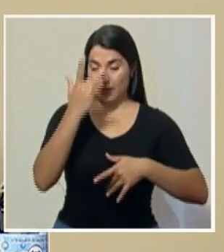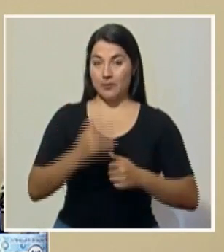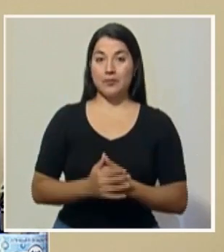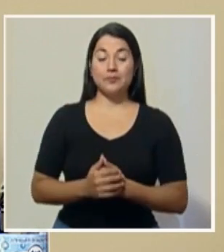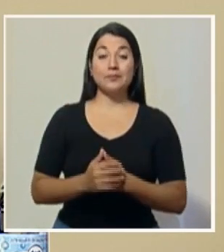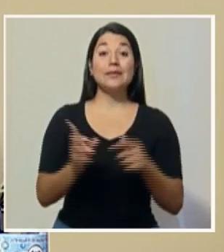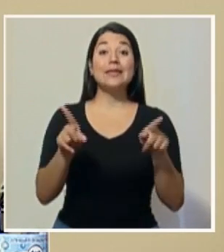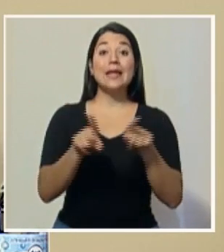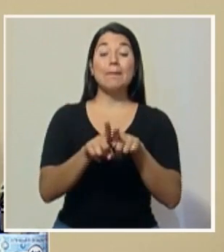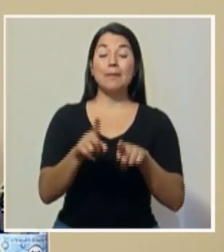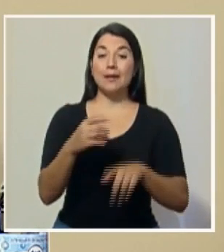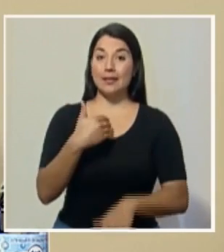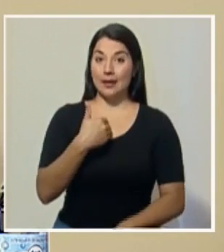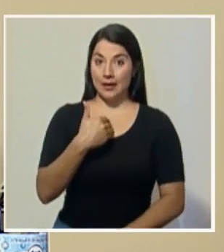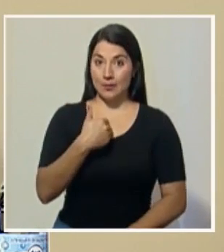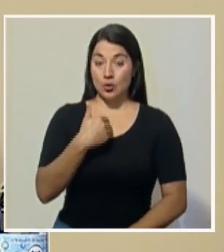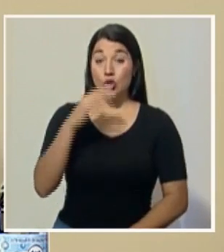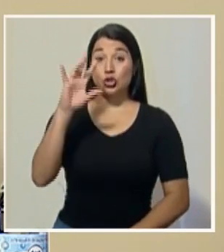También tenemos